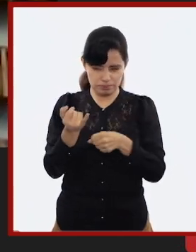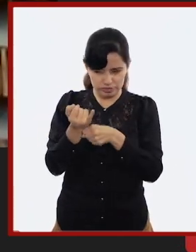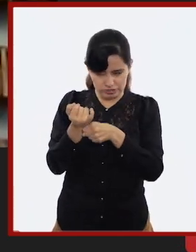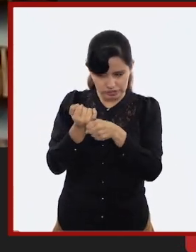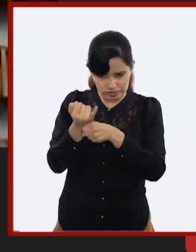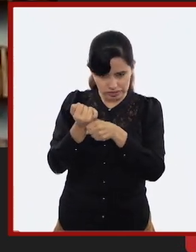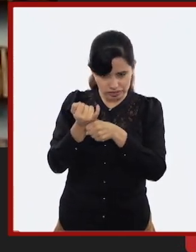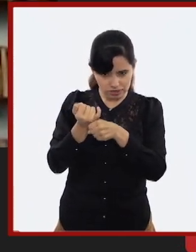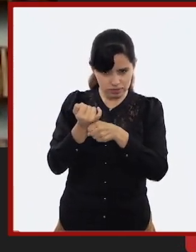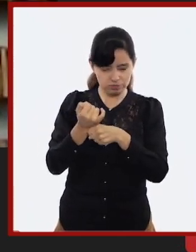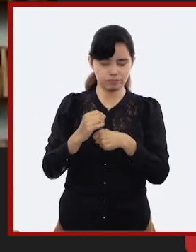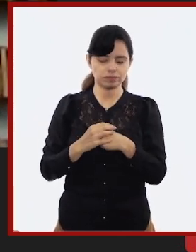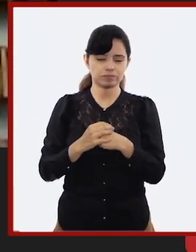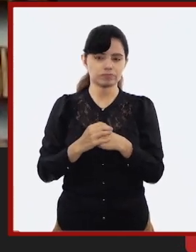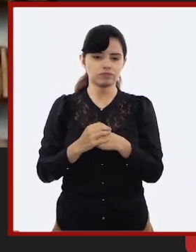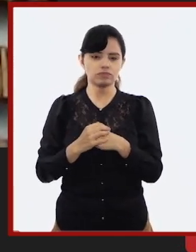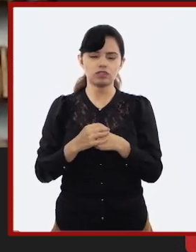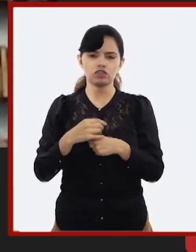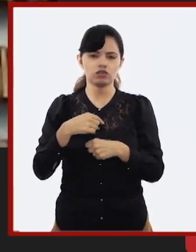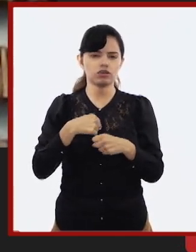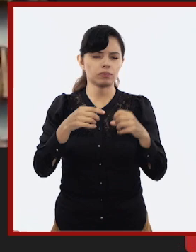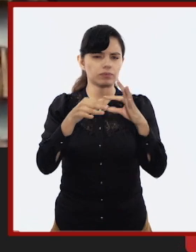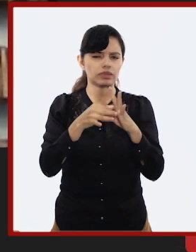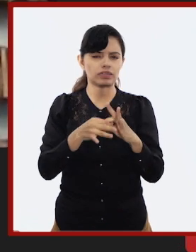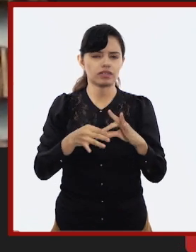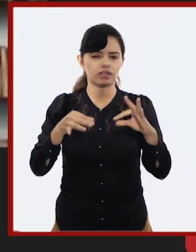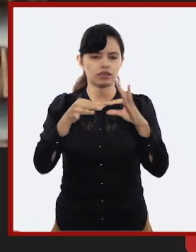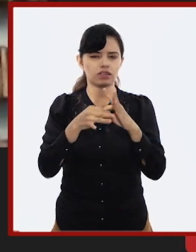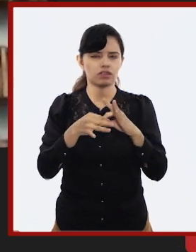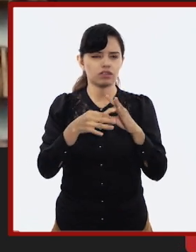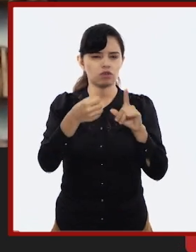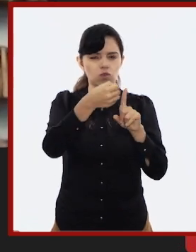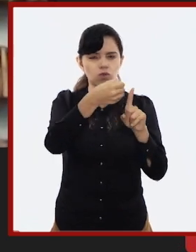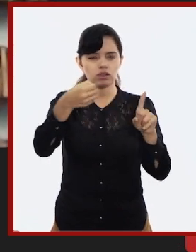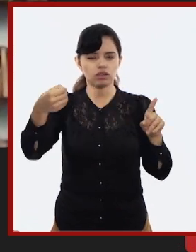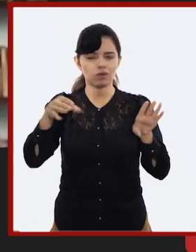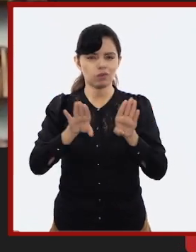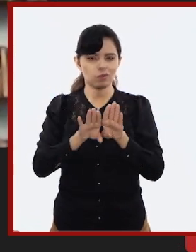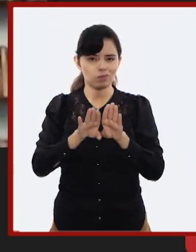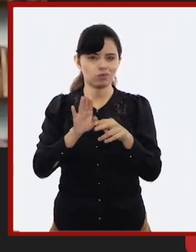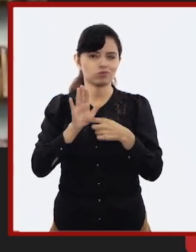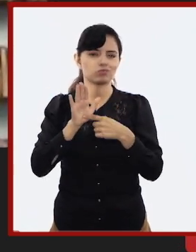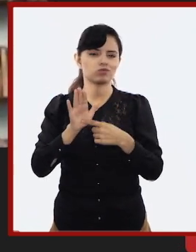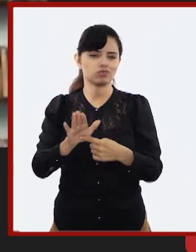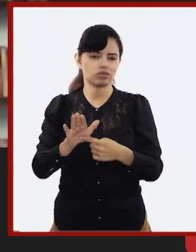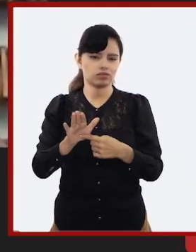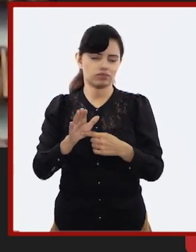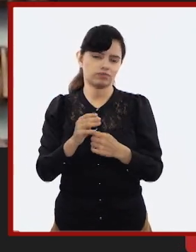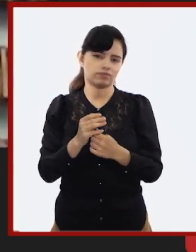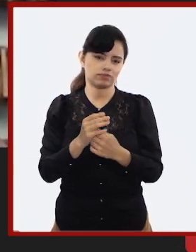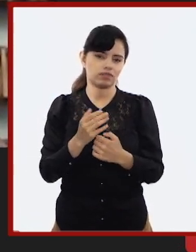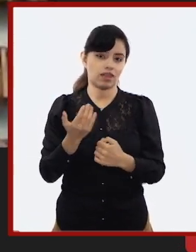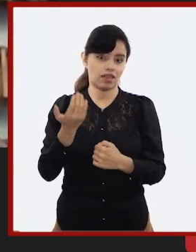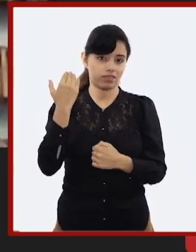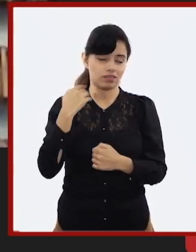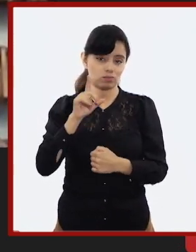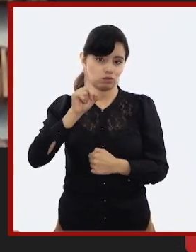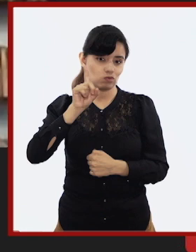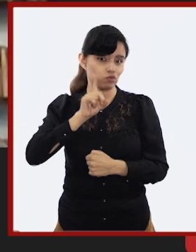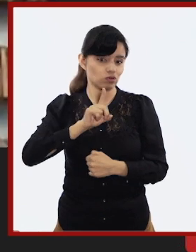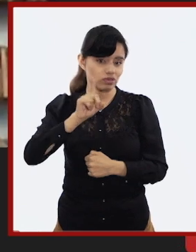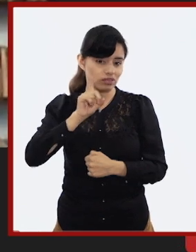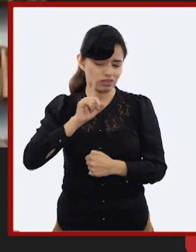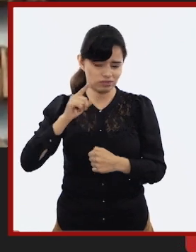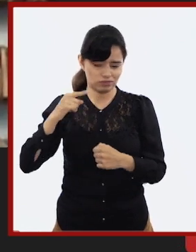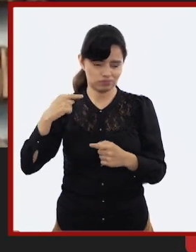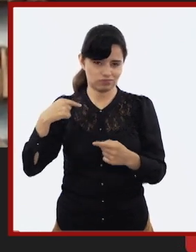tanto, mi narrativa fue mostrar cuál era la situación de las mujeres a